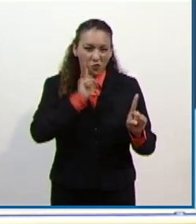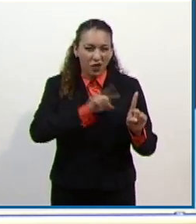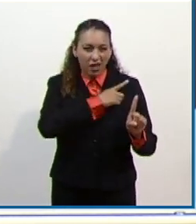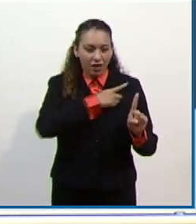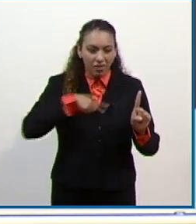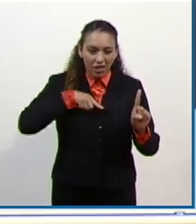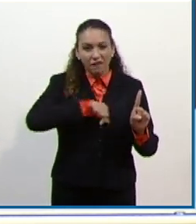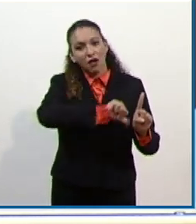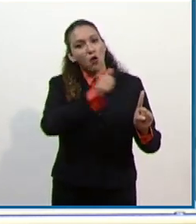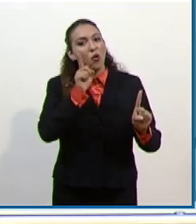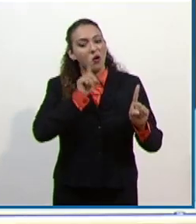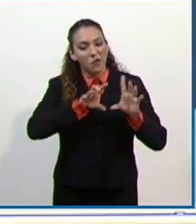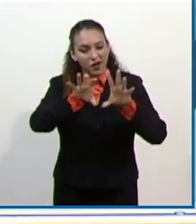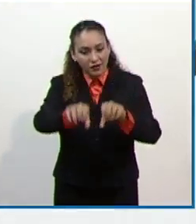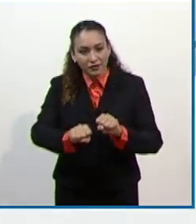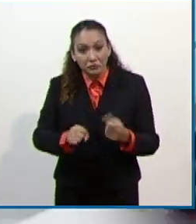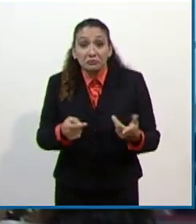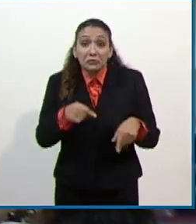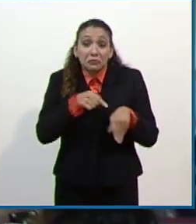normalmente también mujeres.